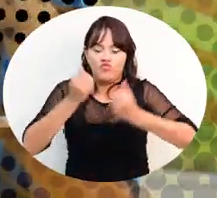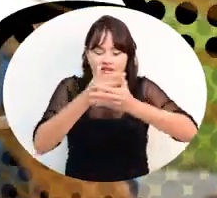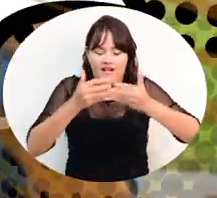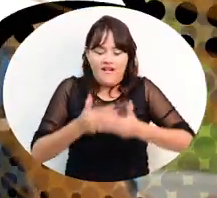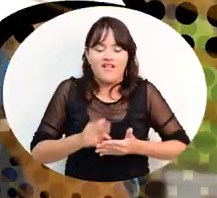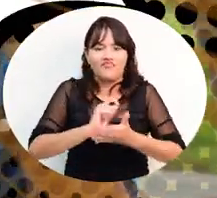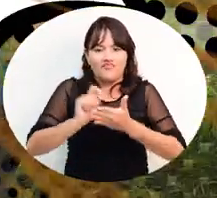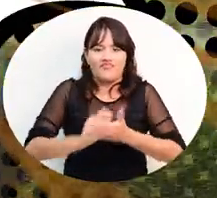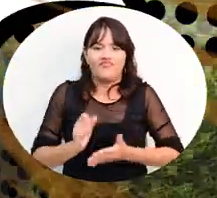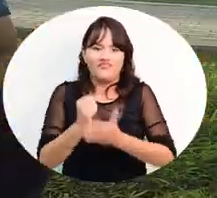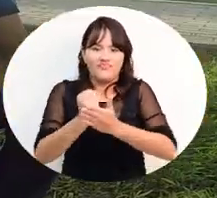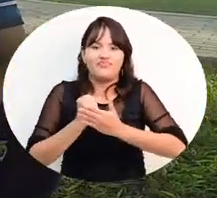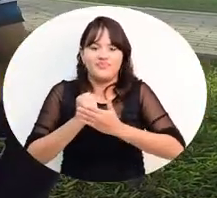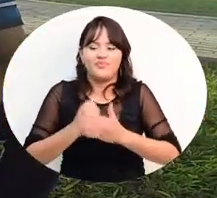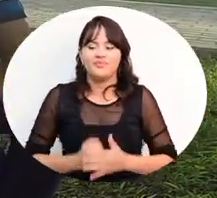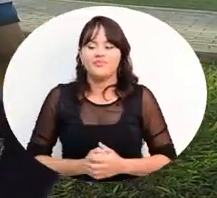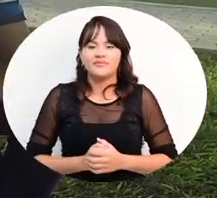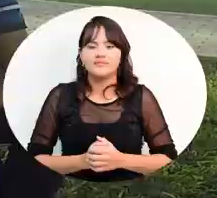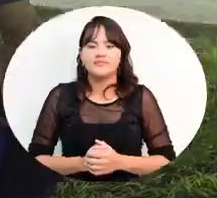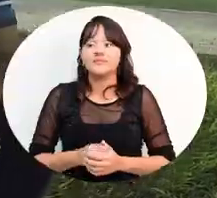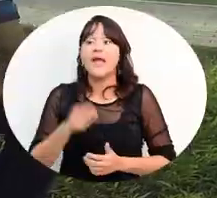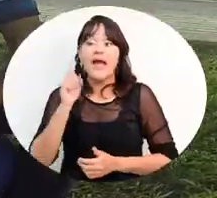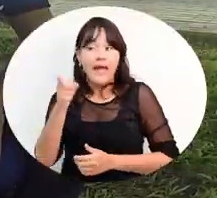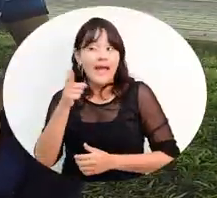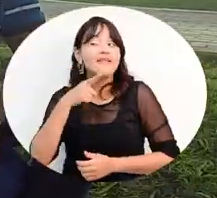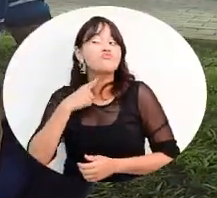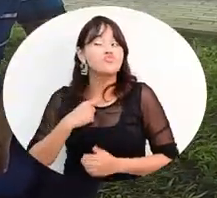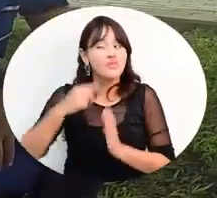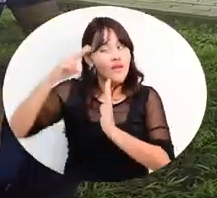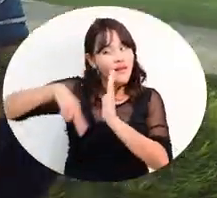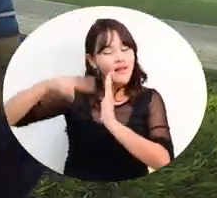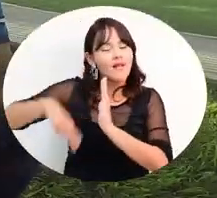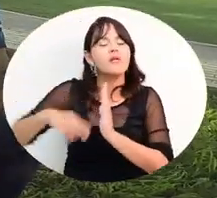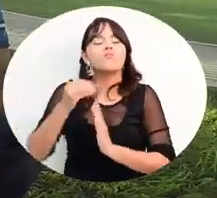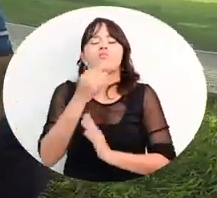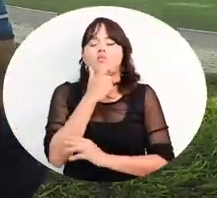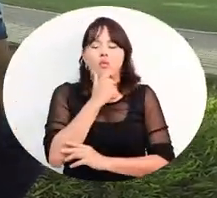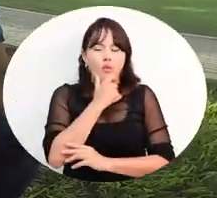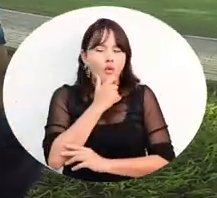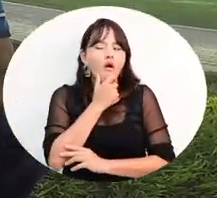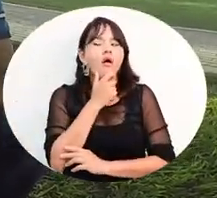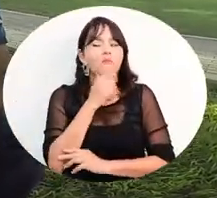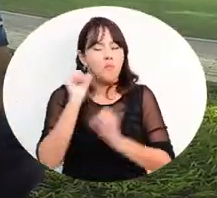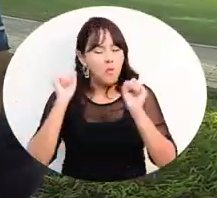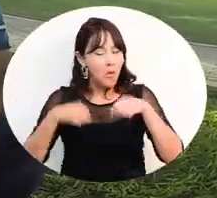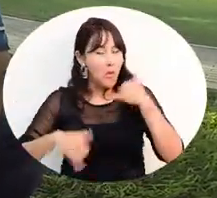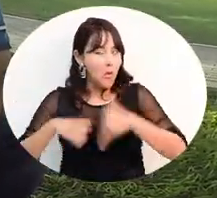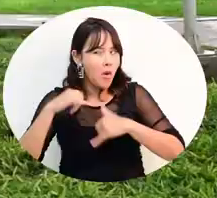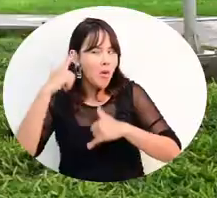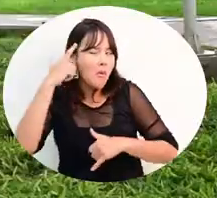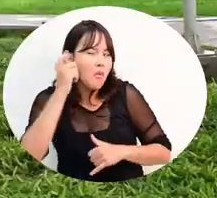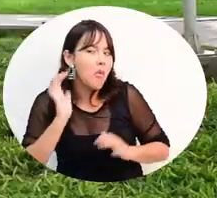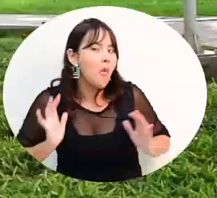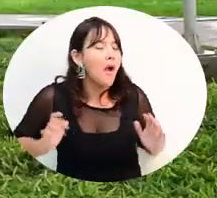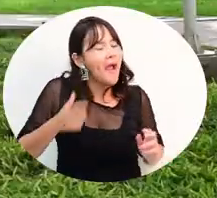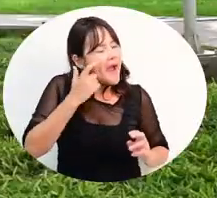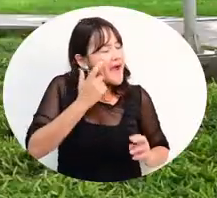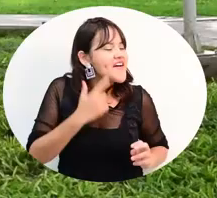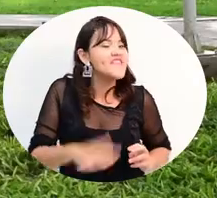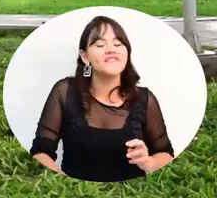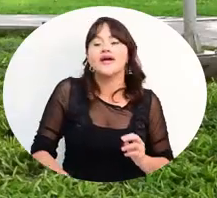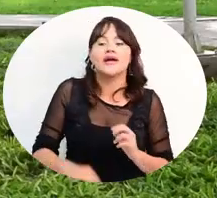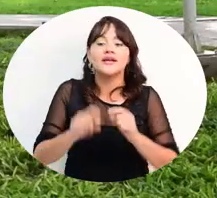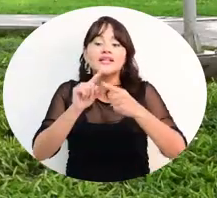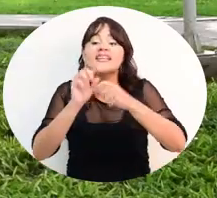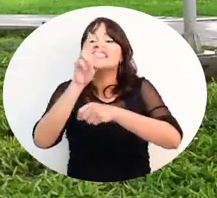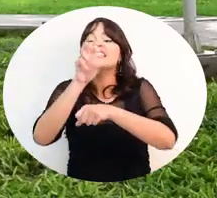texto. Dijiste que te gusta leer y te gusta leer mucho, así que puedes ser una persona muy hábil en este reto. A la cuenta